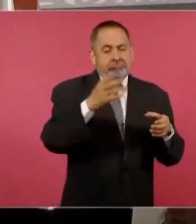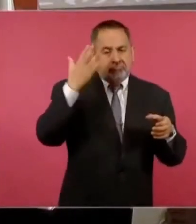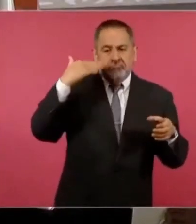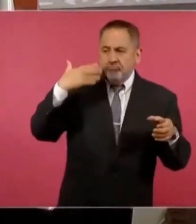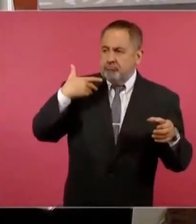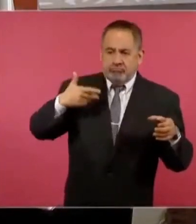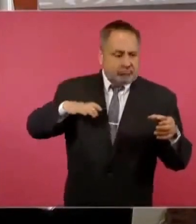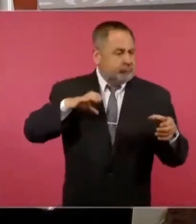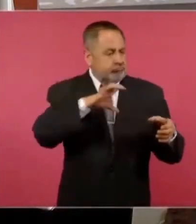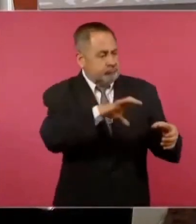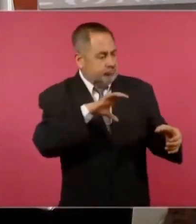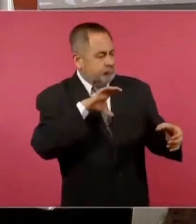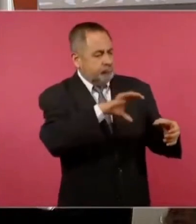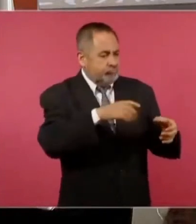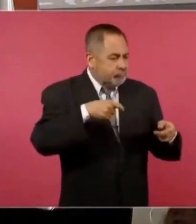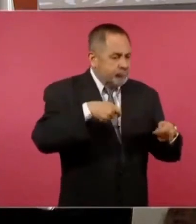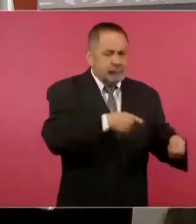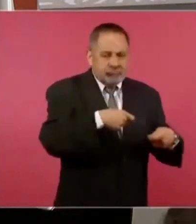de secta,